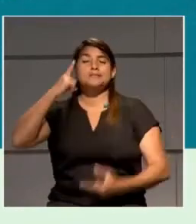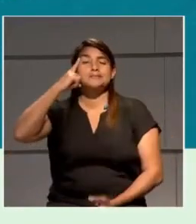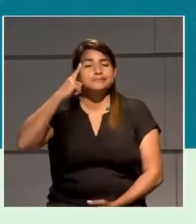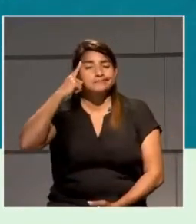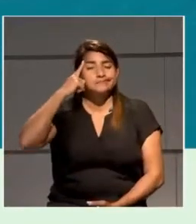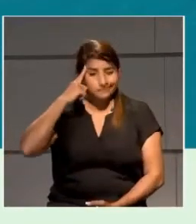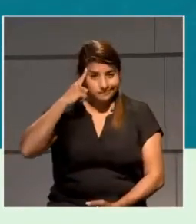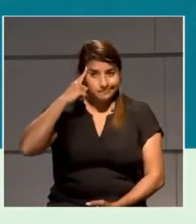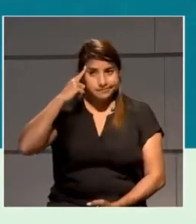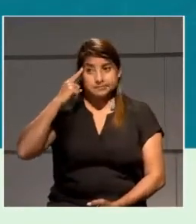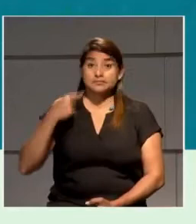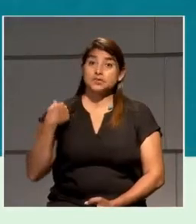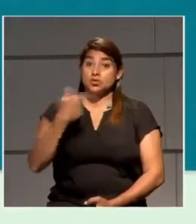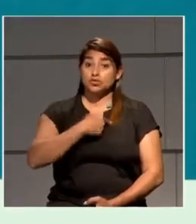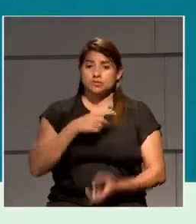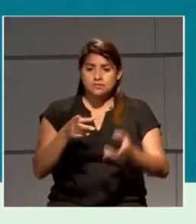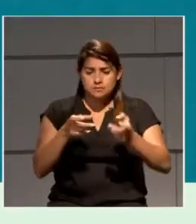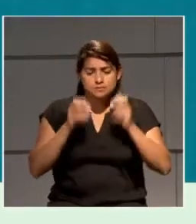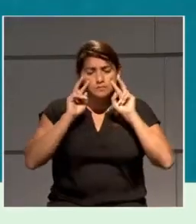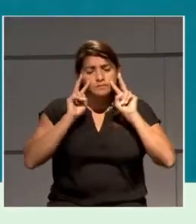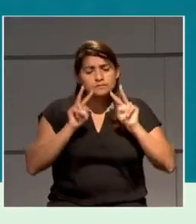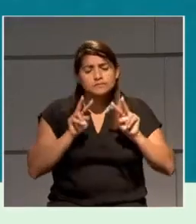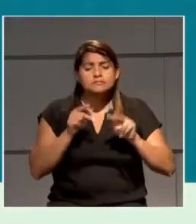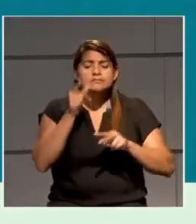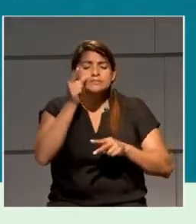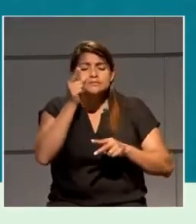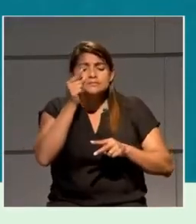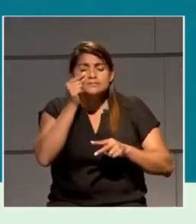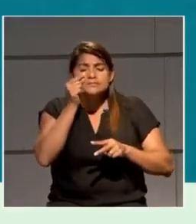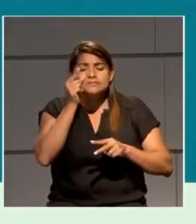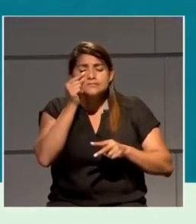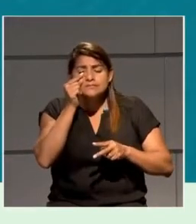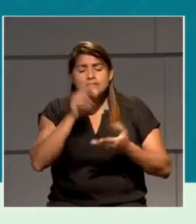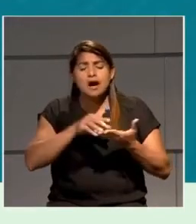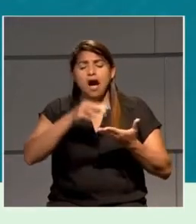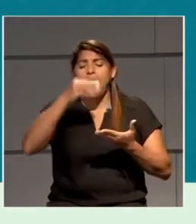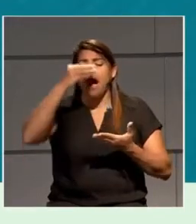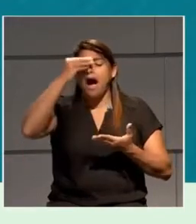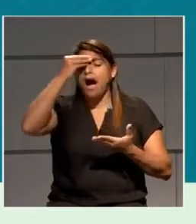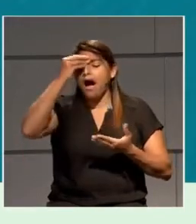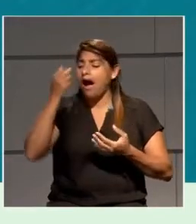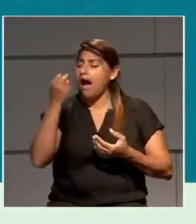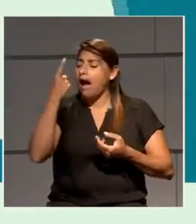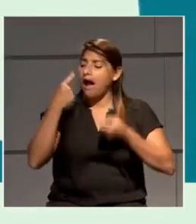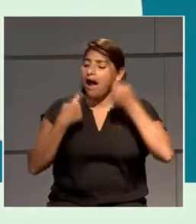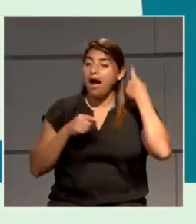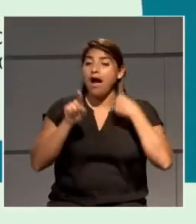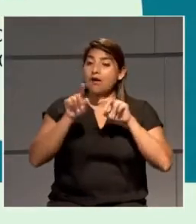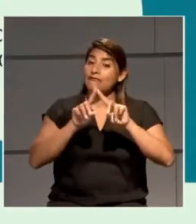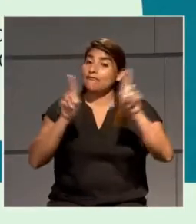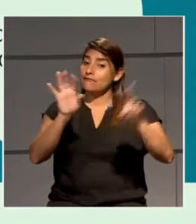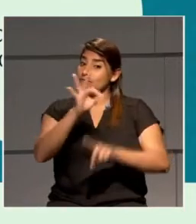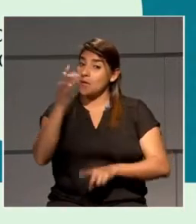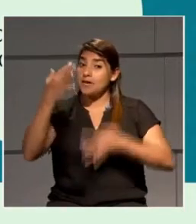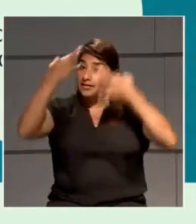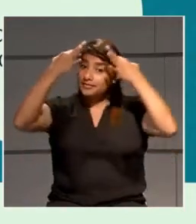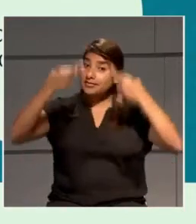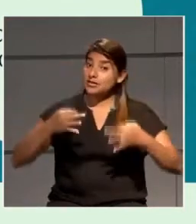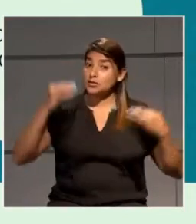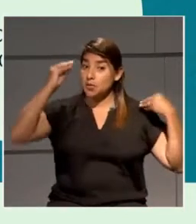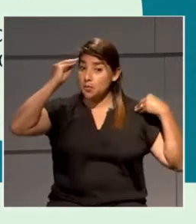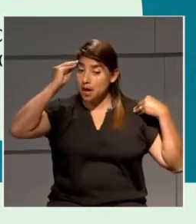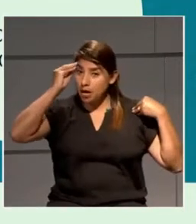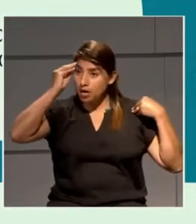pensamos. Atrevernos a mirarlo con curiosidad nos ayuda a comprender otras perspectivas, a tomar decisiones